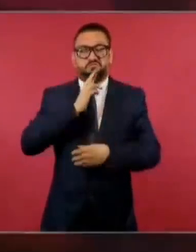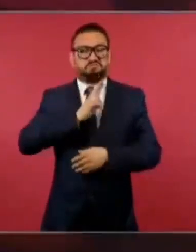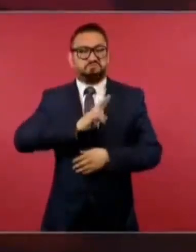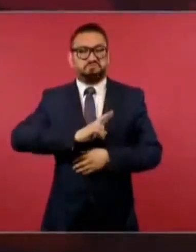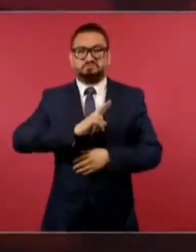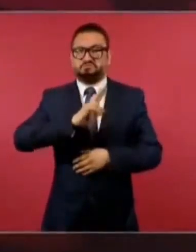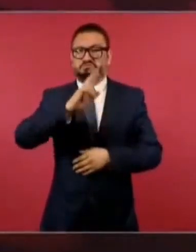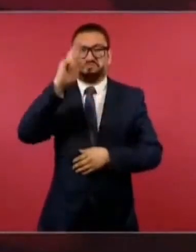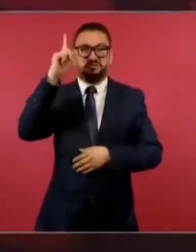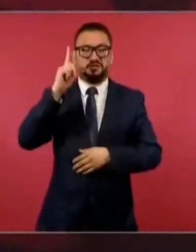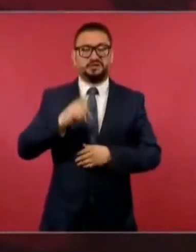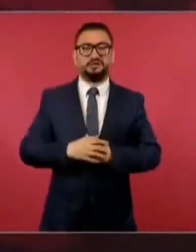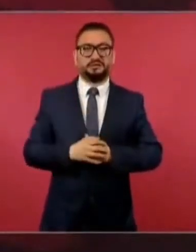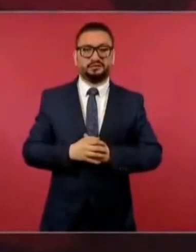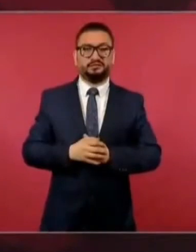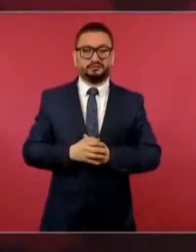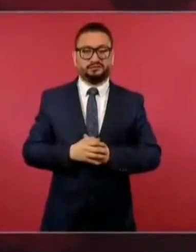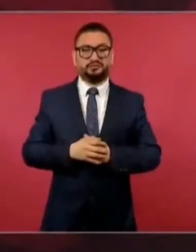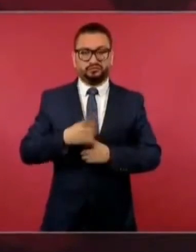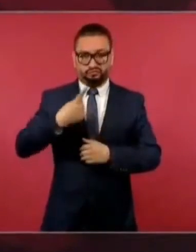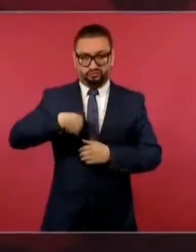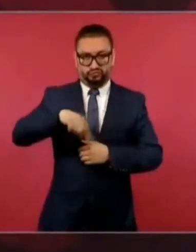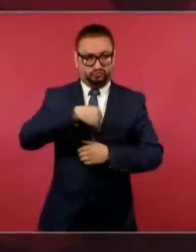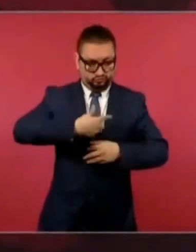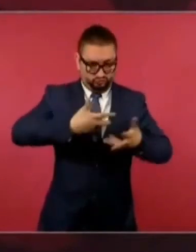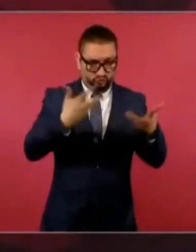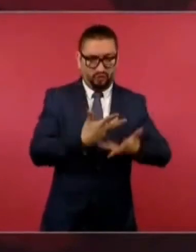y podemos probarlo.